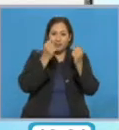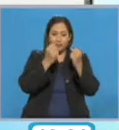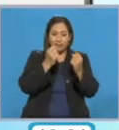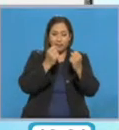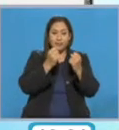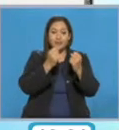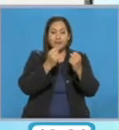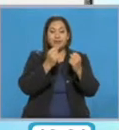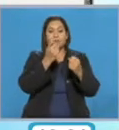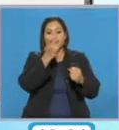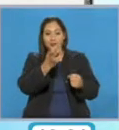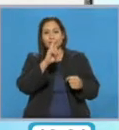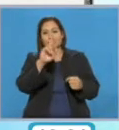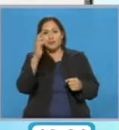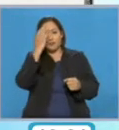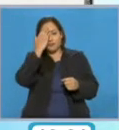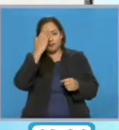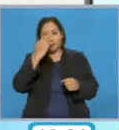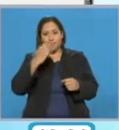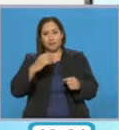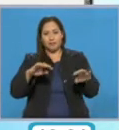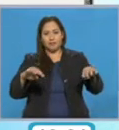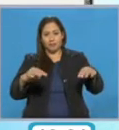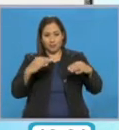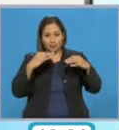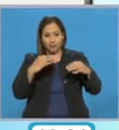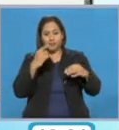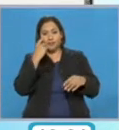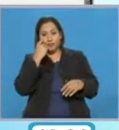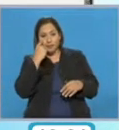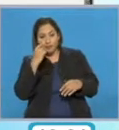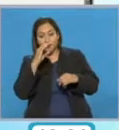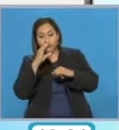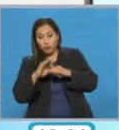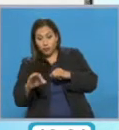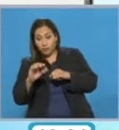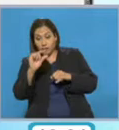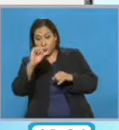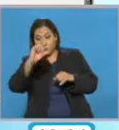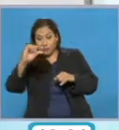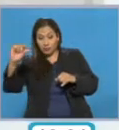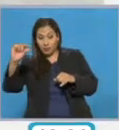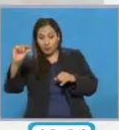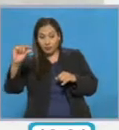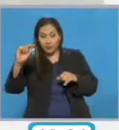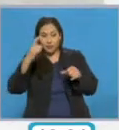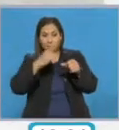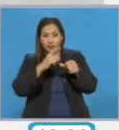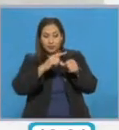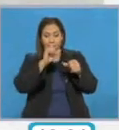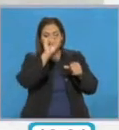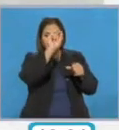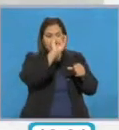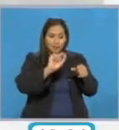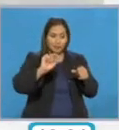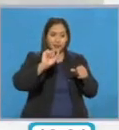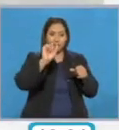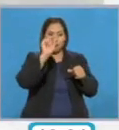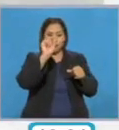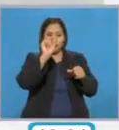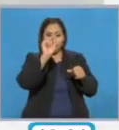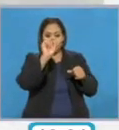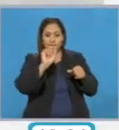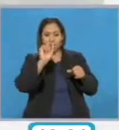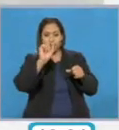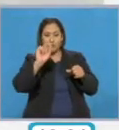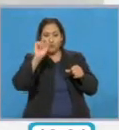importantes dan este reconocimiento. Fíjense cómo en las terminaciones de las letras, aunque es muy pequeña, pero yo los invito a que consulten más firmas de él, vamos